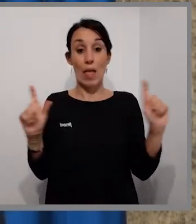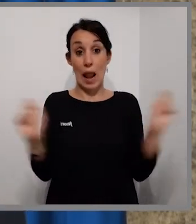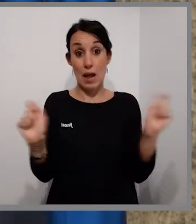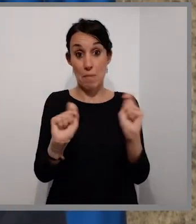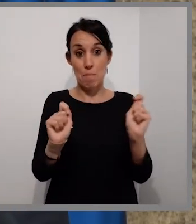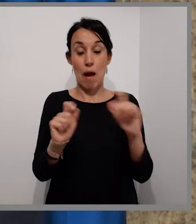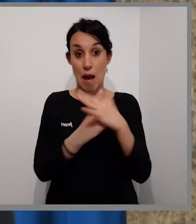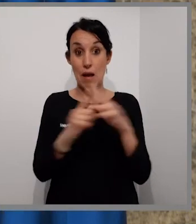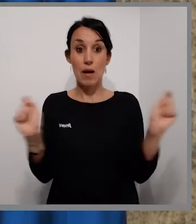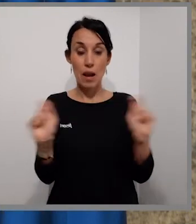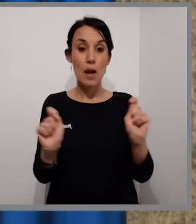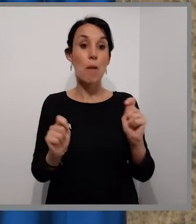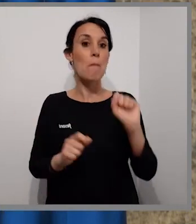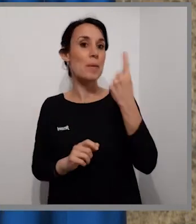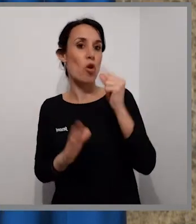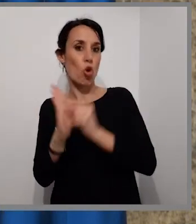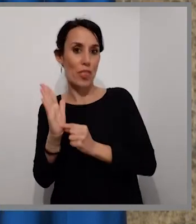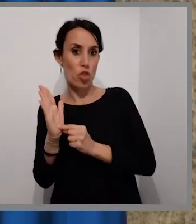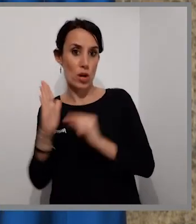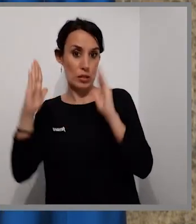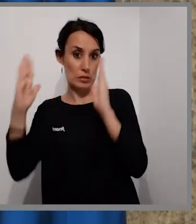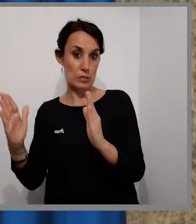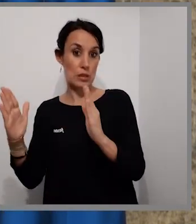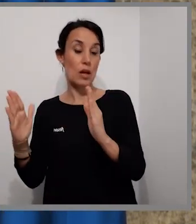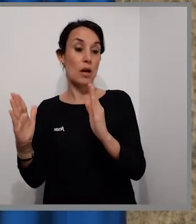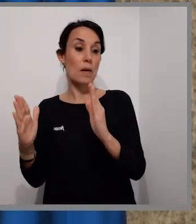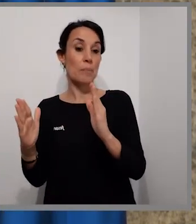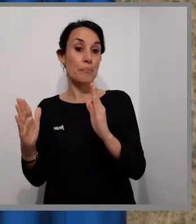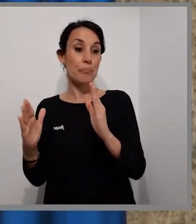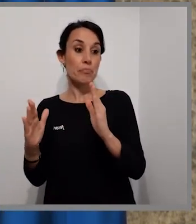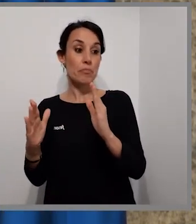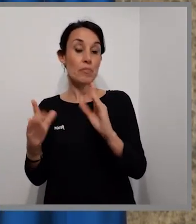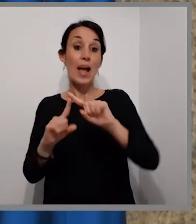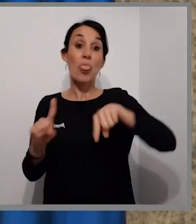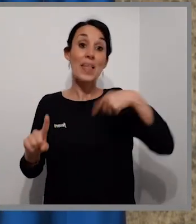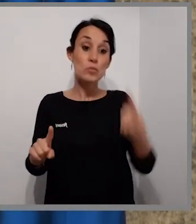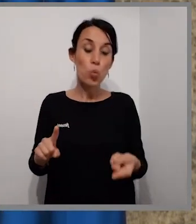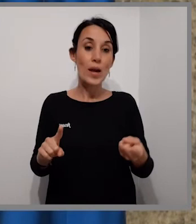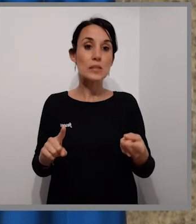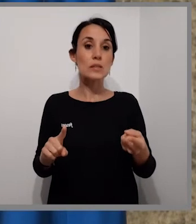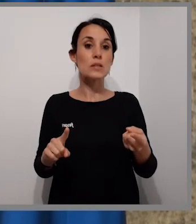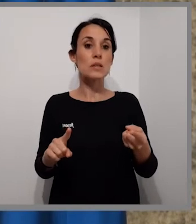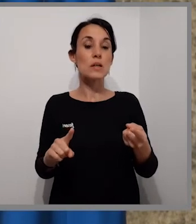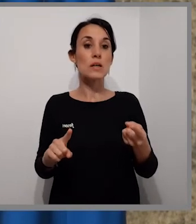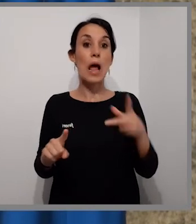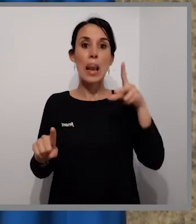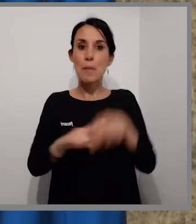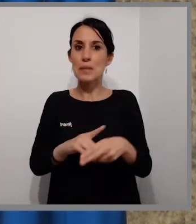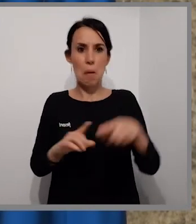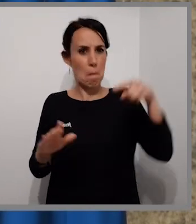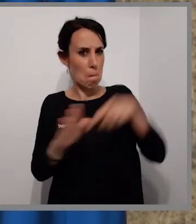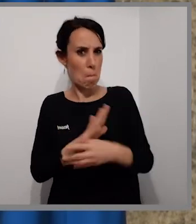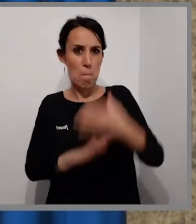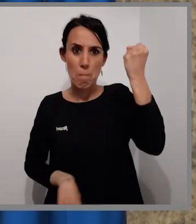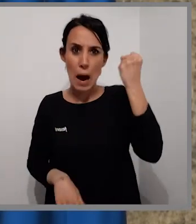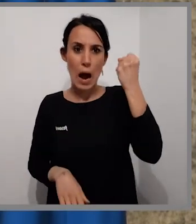alarma. Primero había unas condiciones del estado de alarma, después se restringieron más